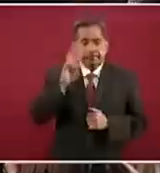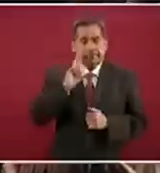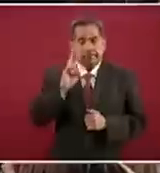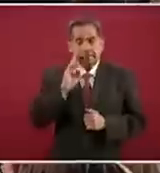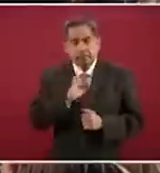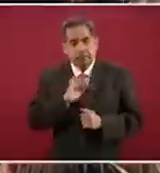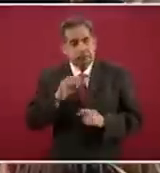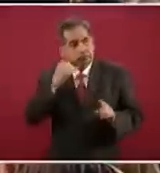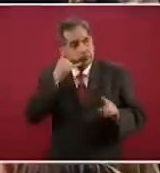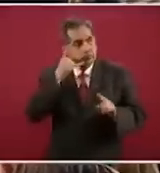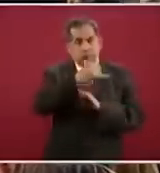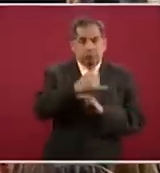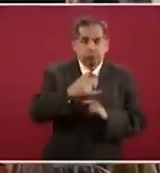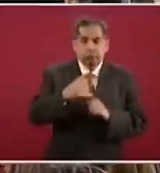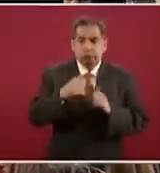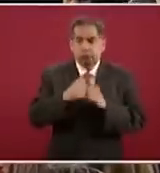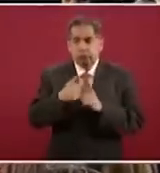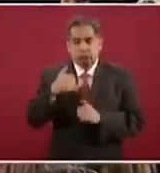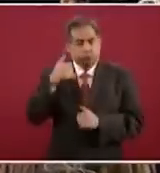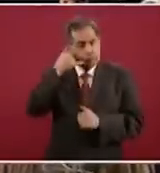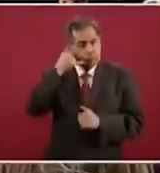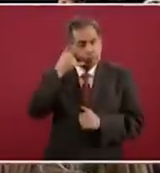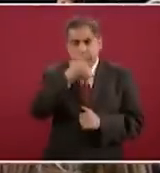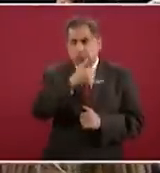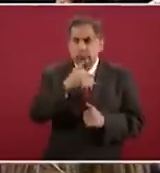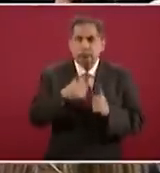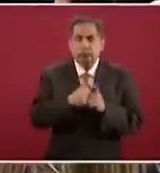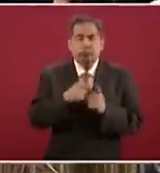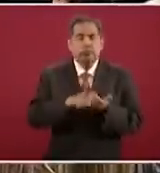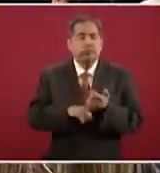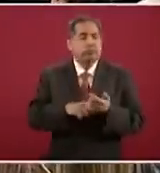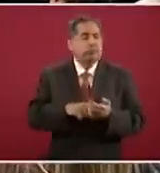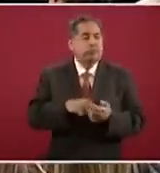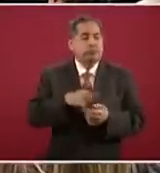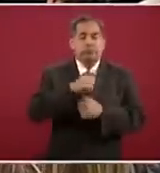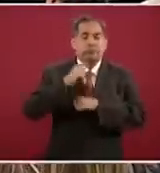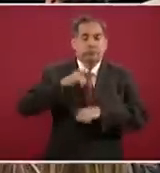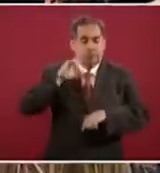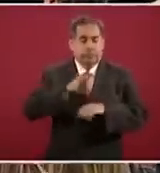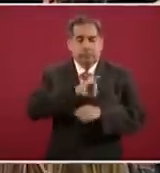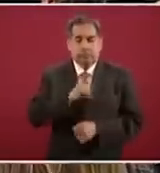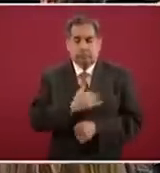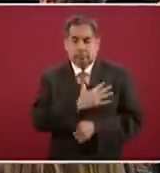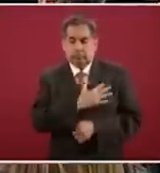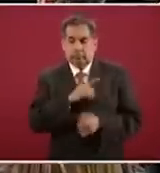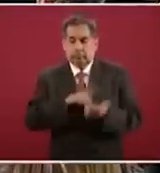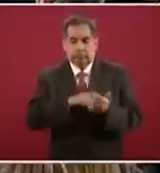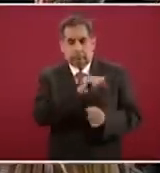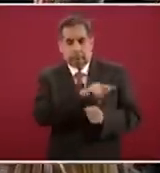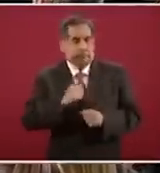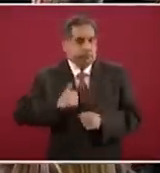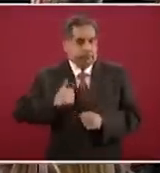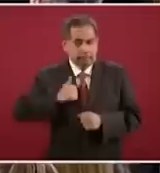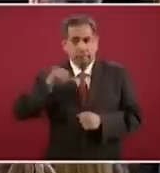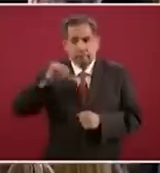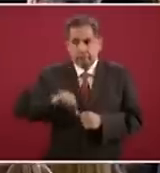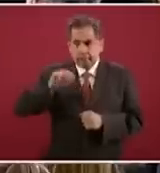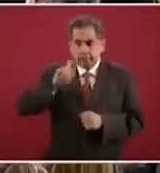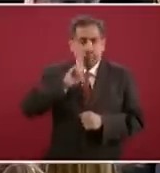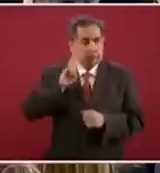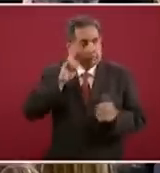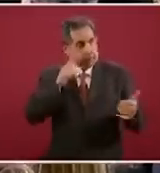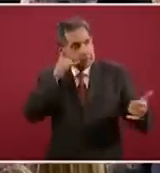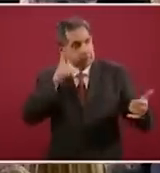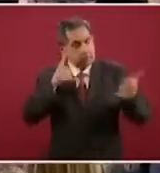hable por teléfono con el primer ministro Trudeau el día de hoy.